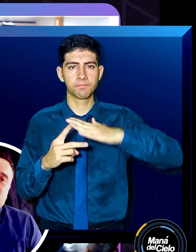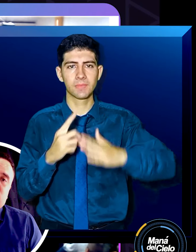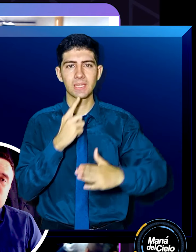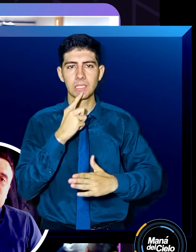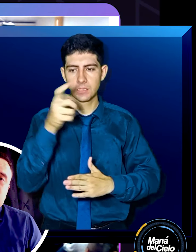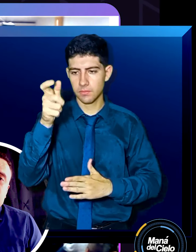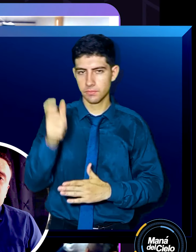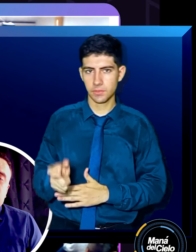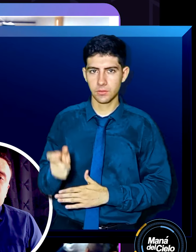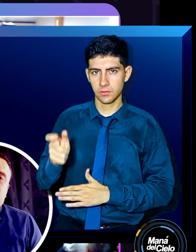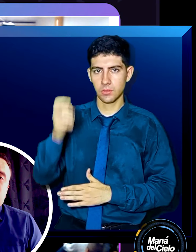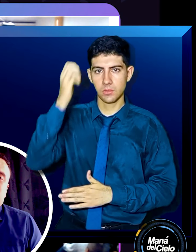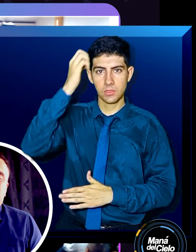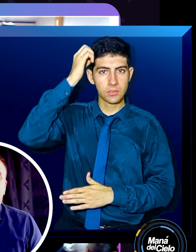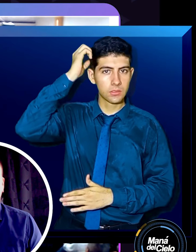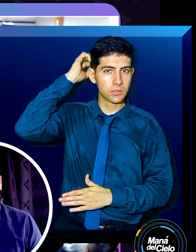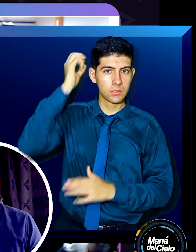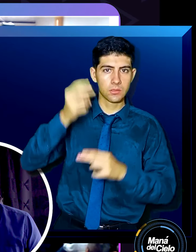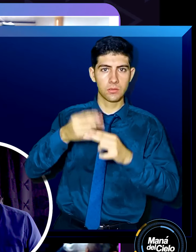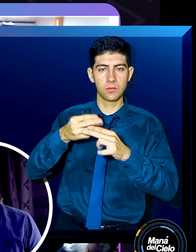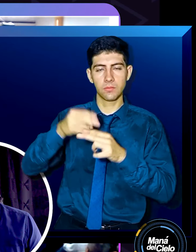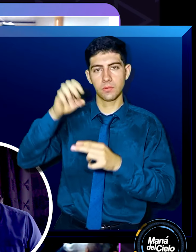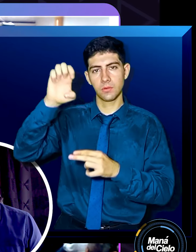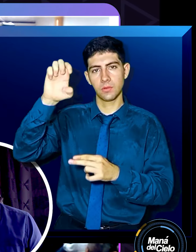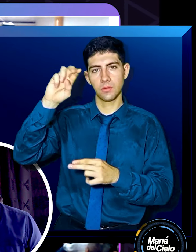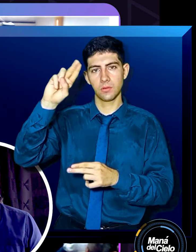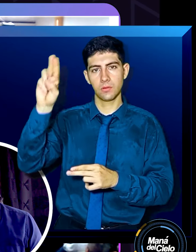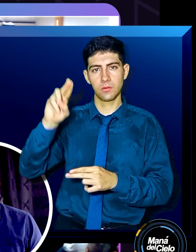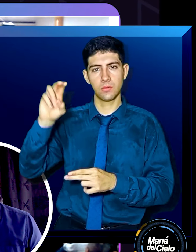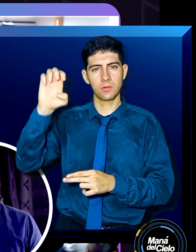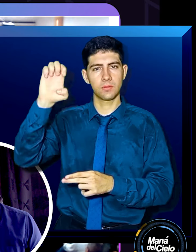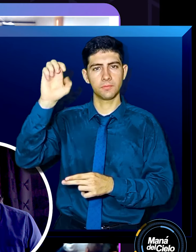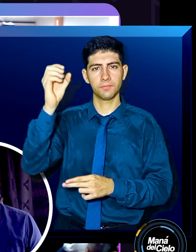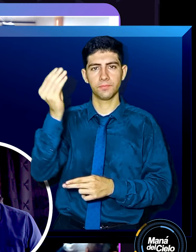Dice Ezequiel que por la puerta de abajo